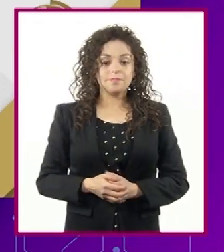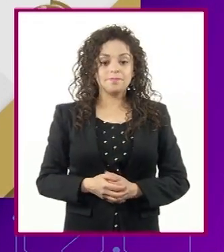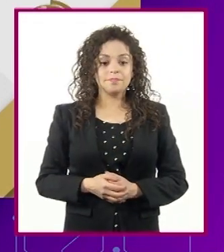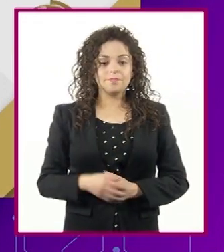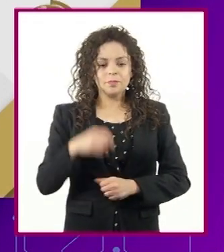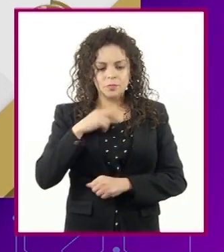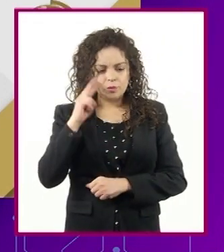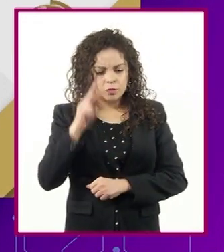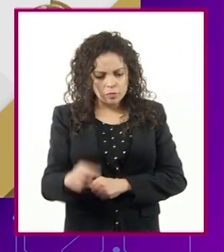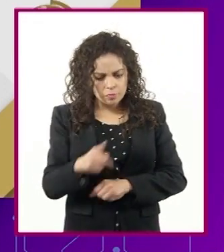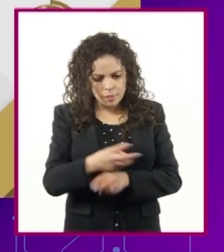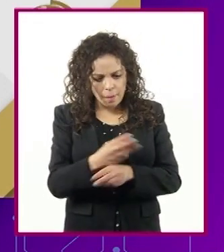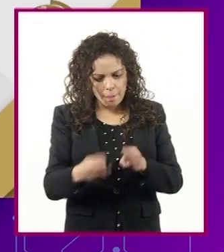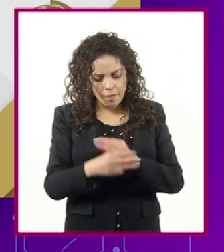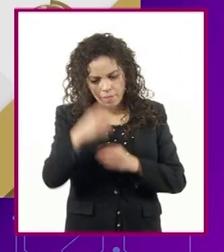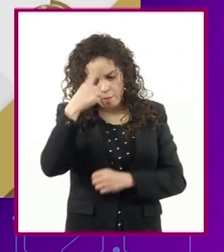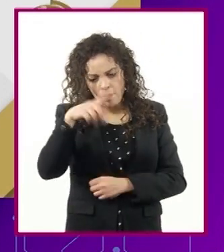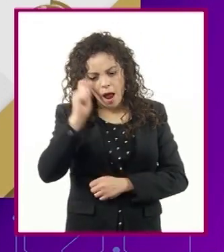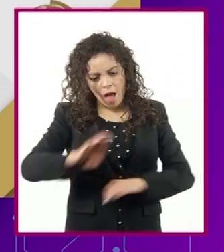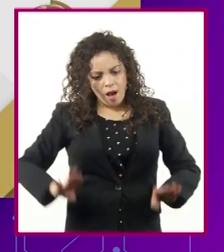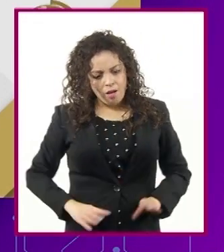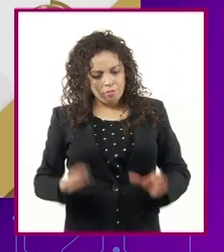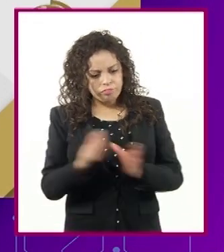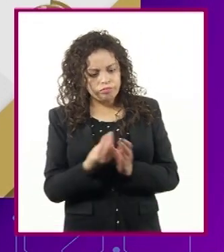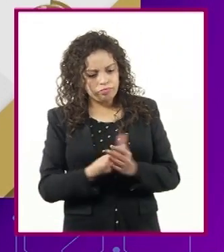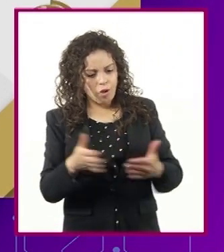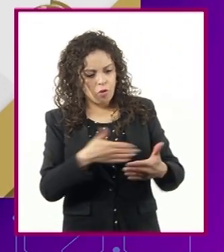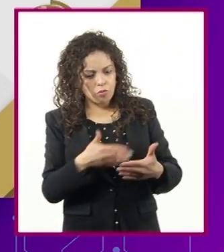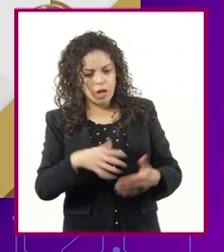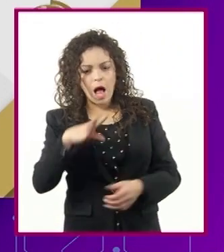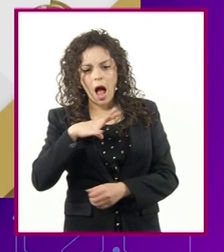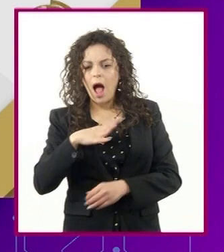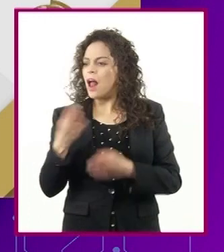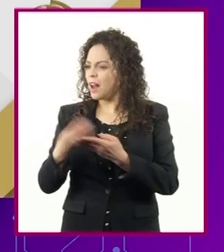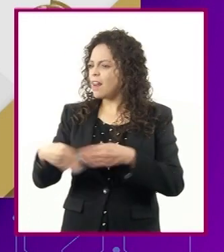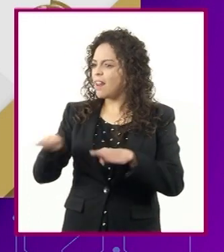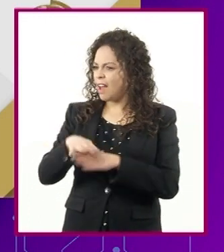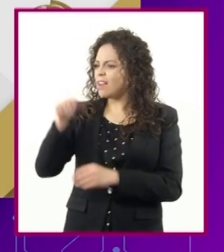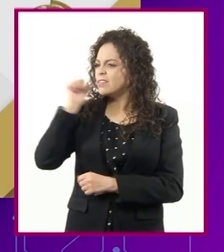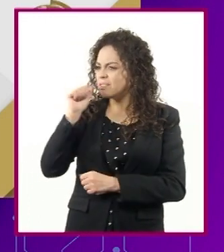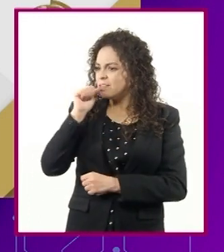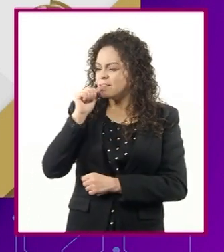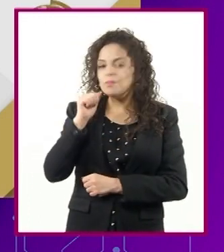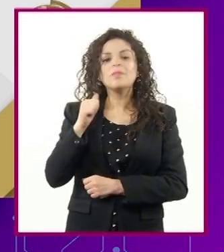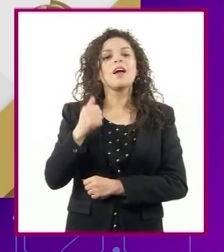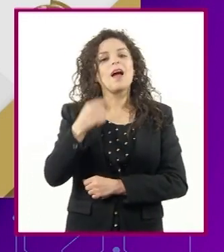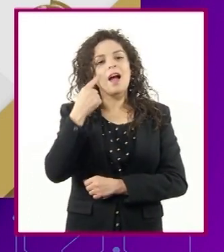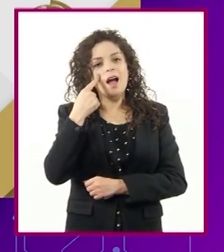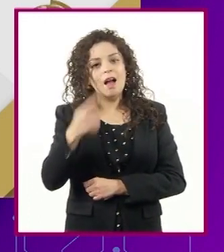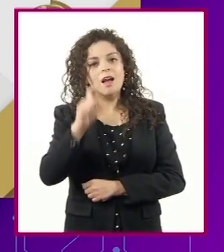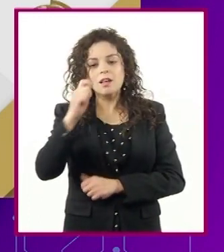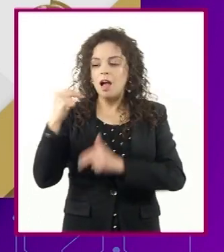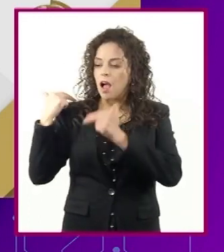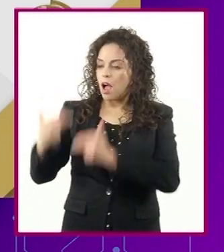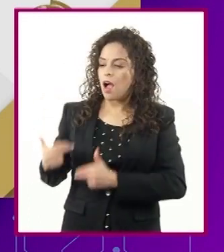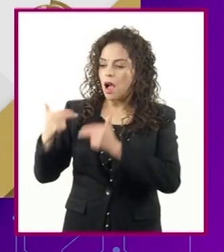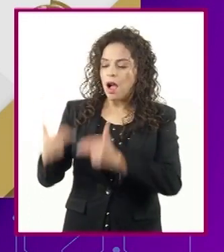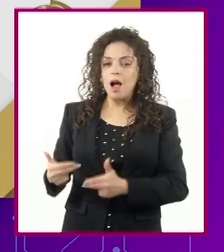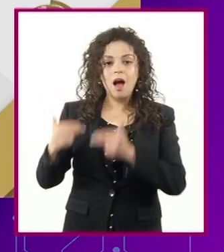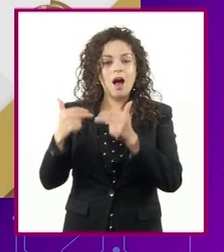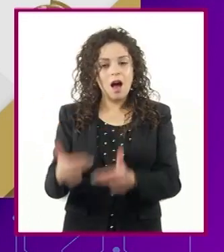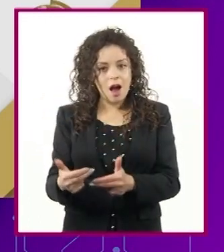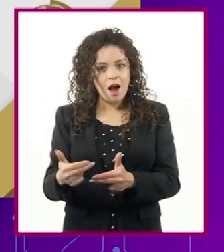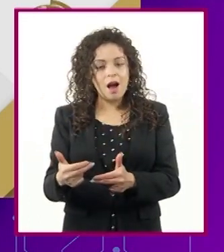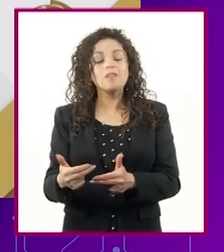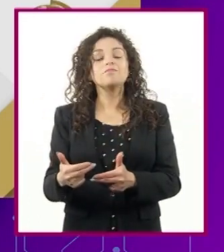Veo utensilios de cocina que tenemos en la mayoría de nuestros hogares, como prueba del legado de nuestros antepasados,